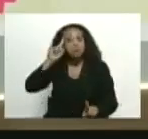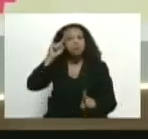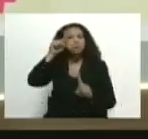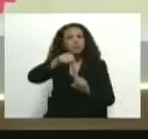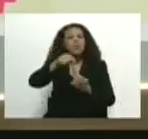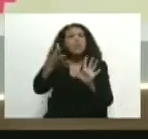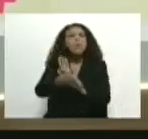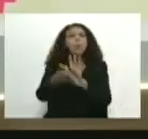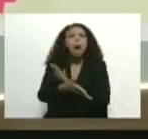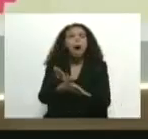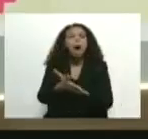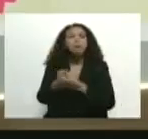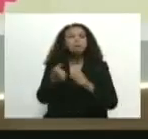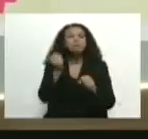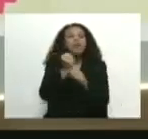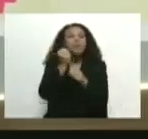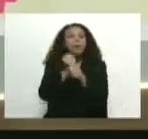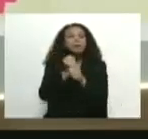onda